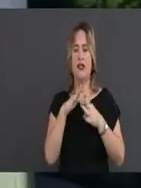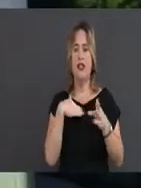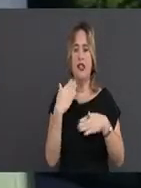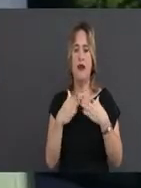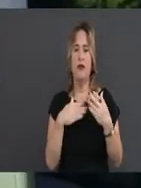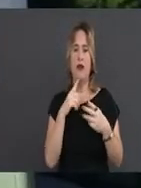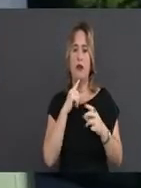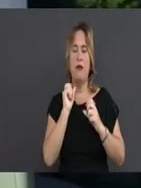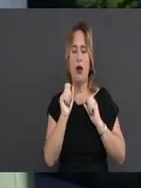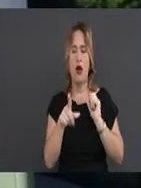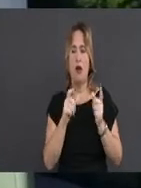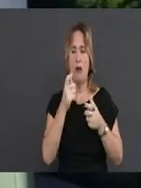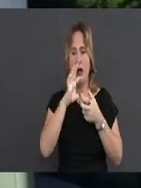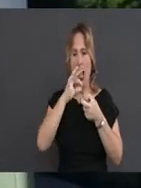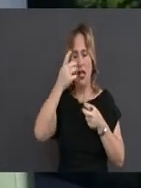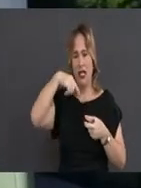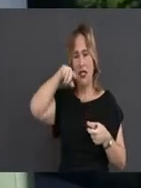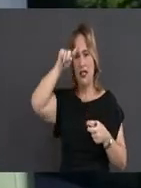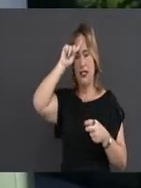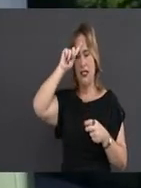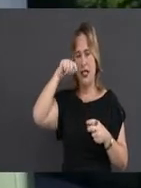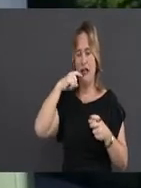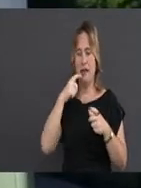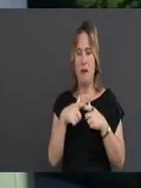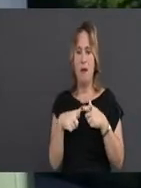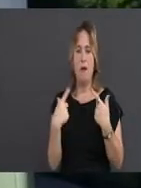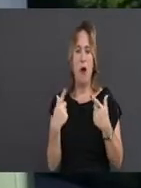dificultades en adquirir el producto